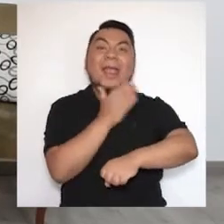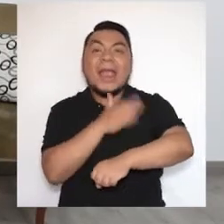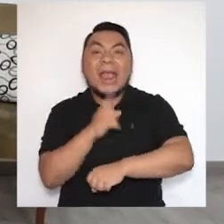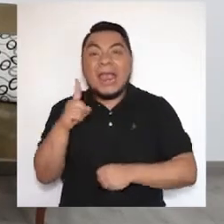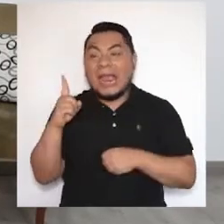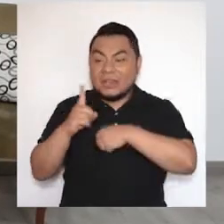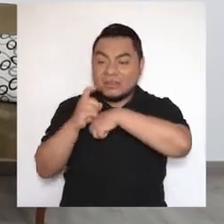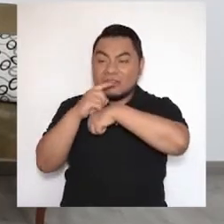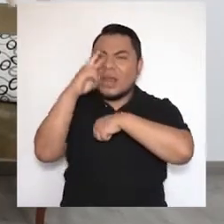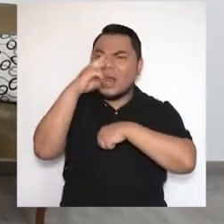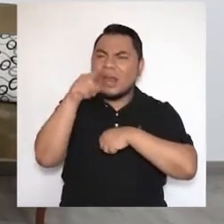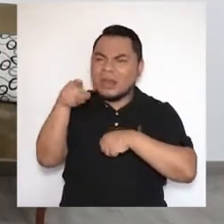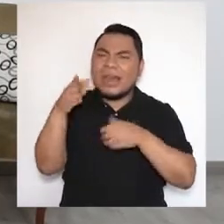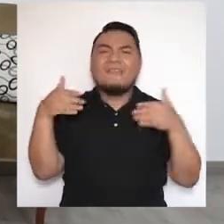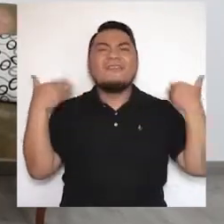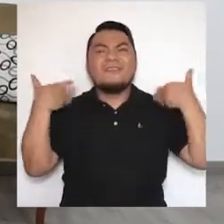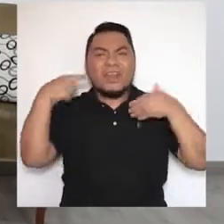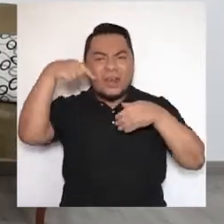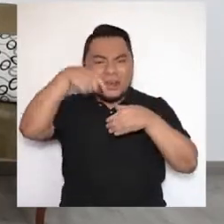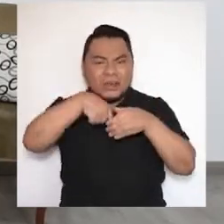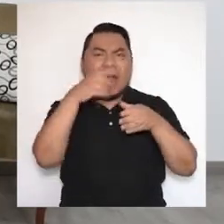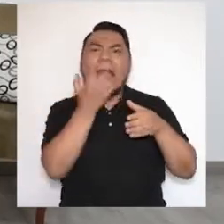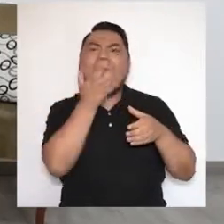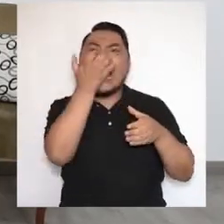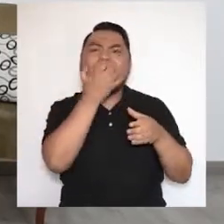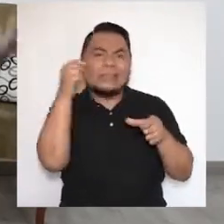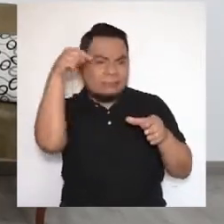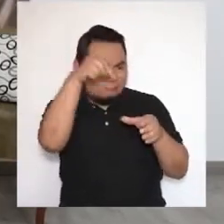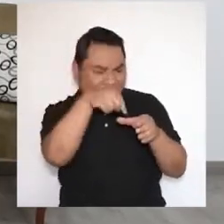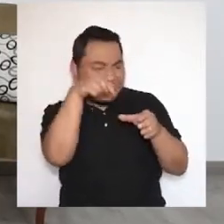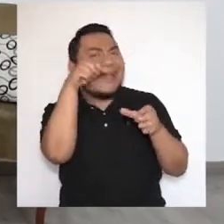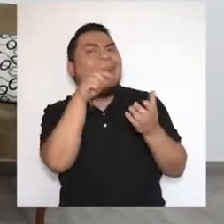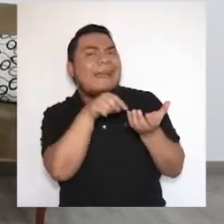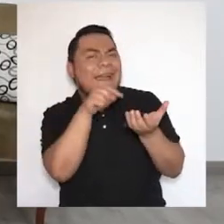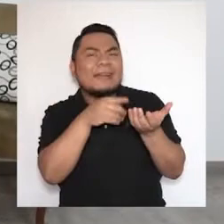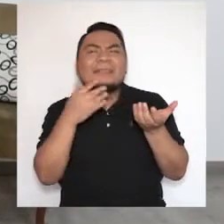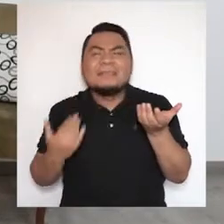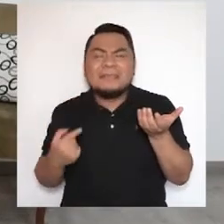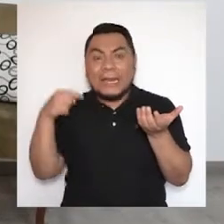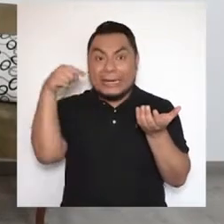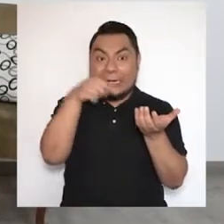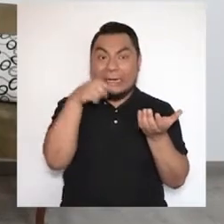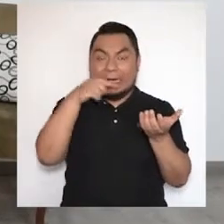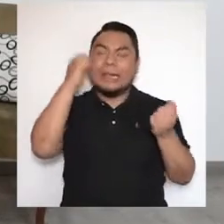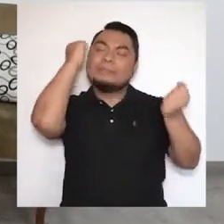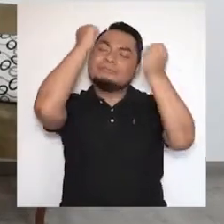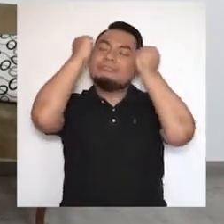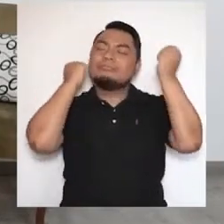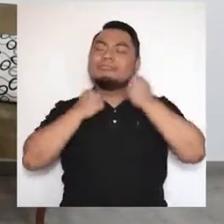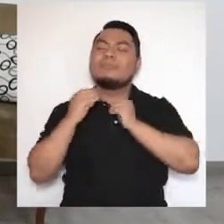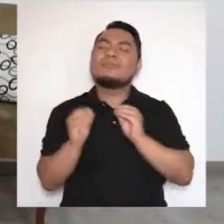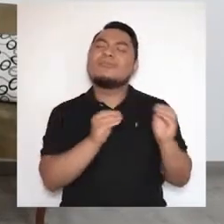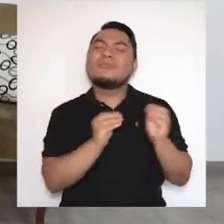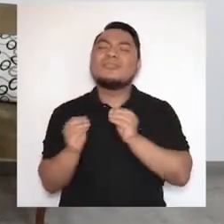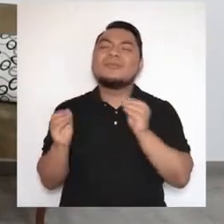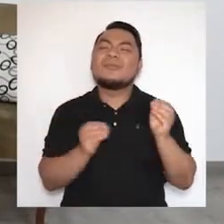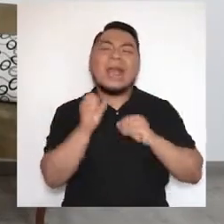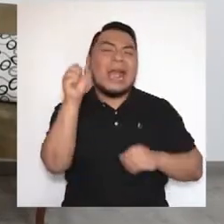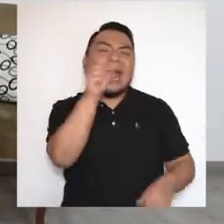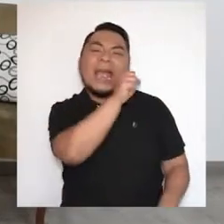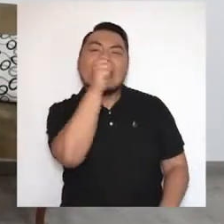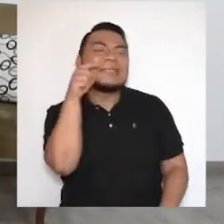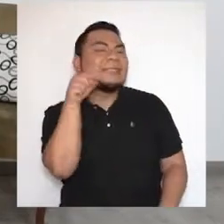bicho raro que está feliz en una manzana. Mientras él se baña, se mueve y canta